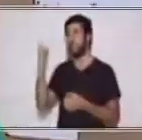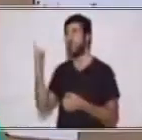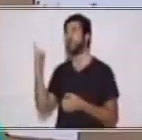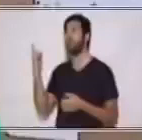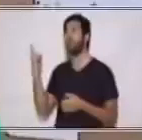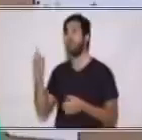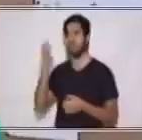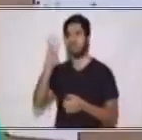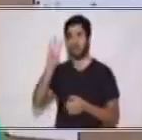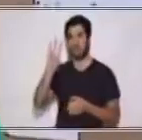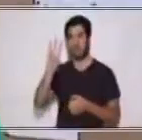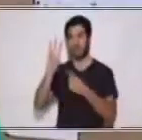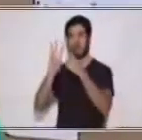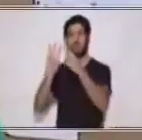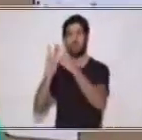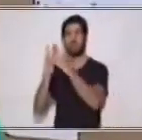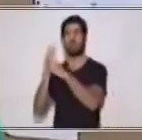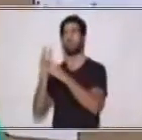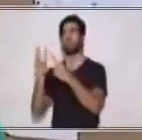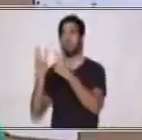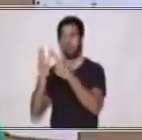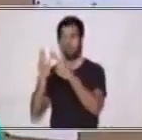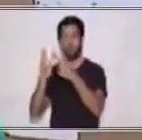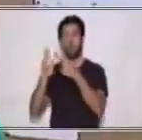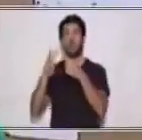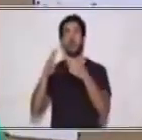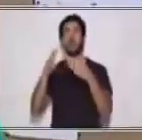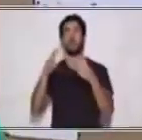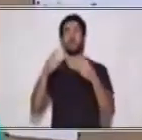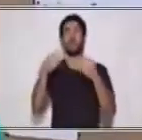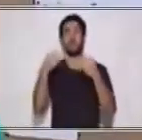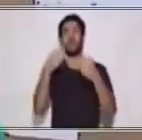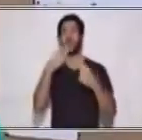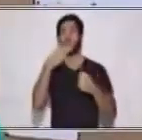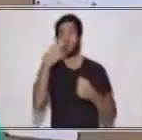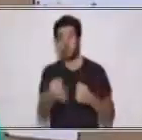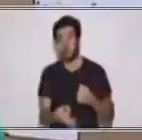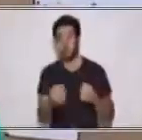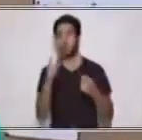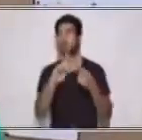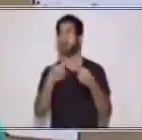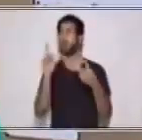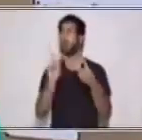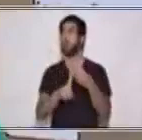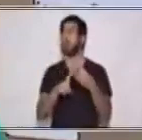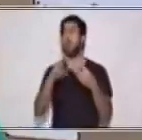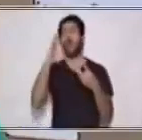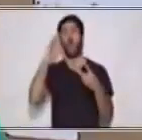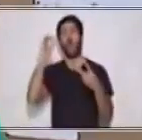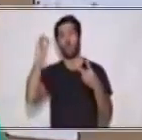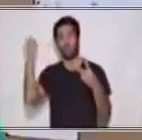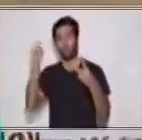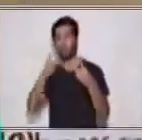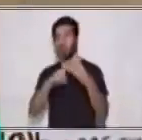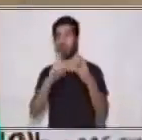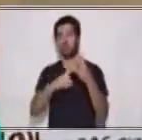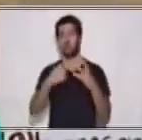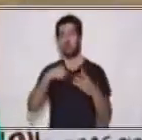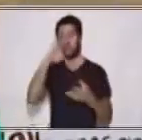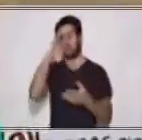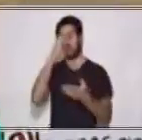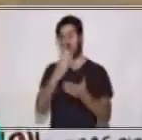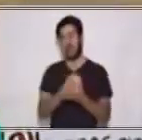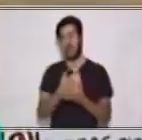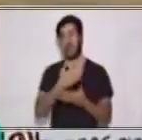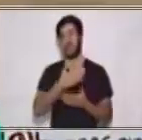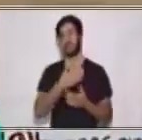que podemos identificar serán hechos, opiniones y creencias o creencias. Comencemos con